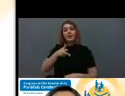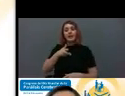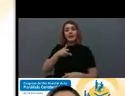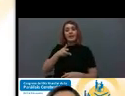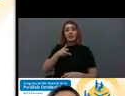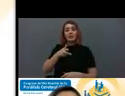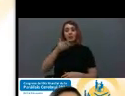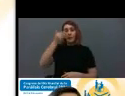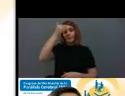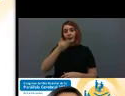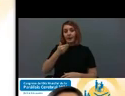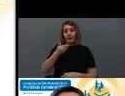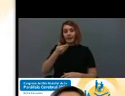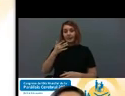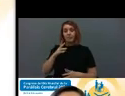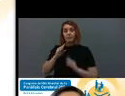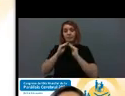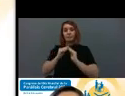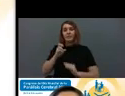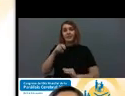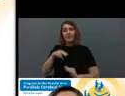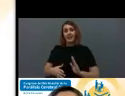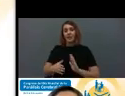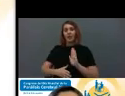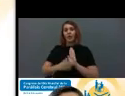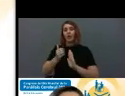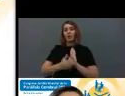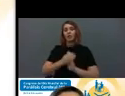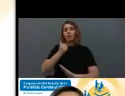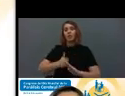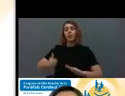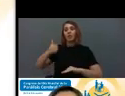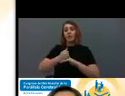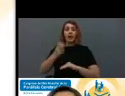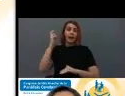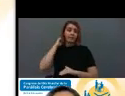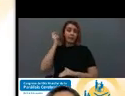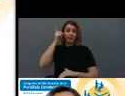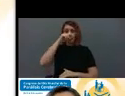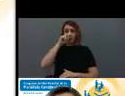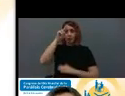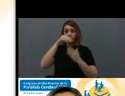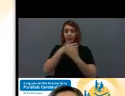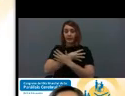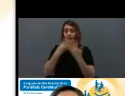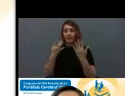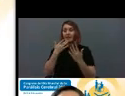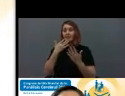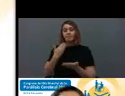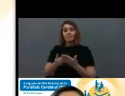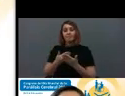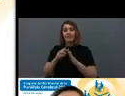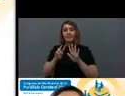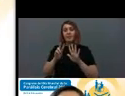cerebral elaborada por la Confederación ASPACE en el año 2019 puso de manifiesto que el 71,5%